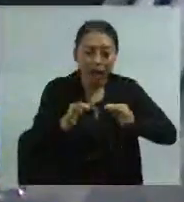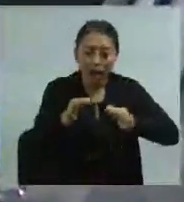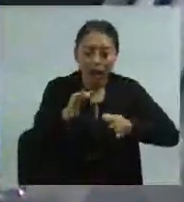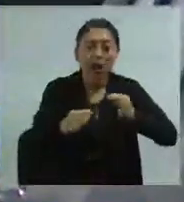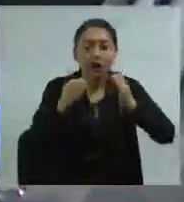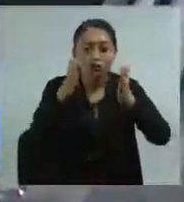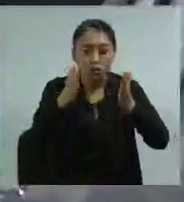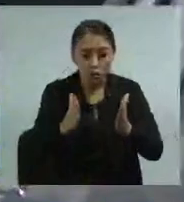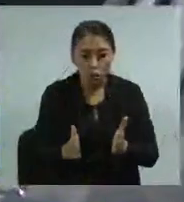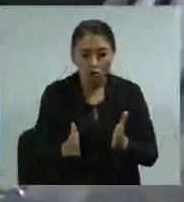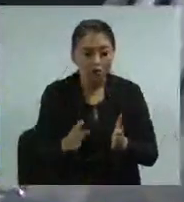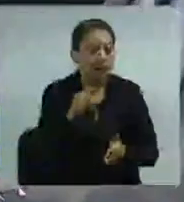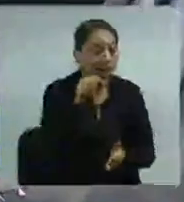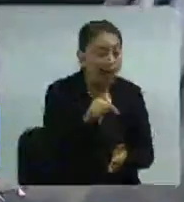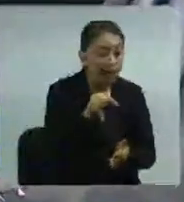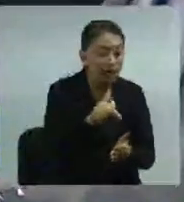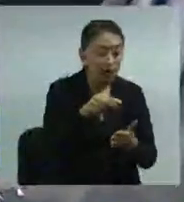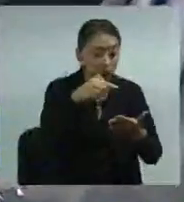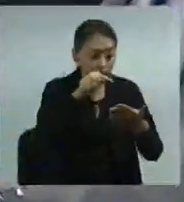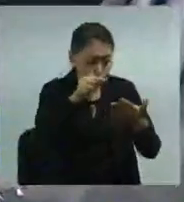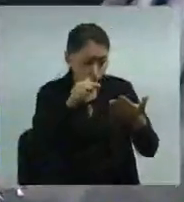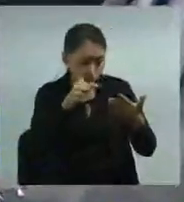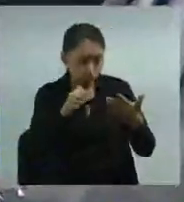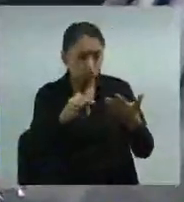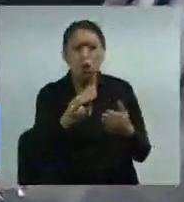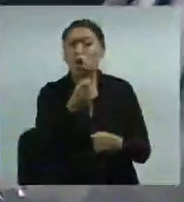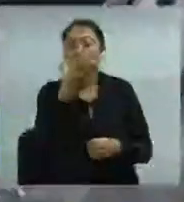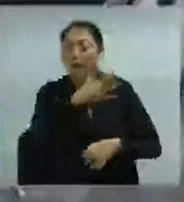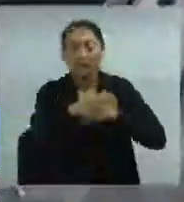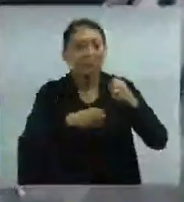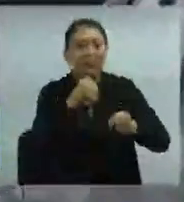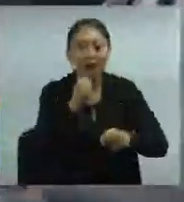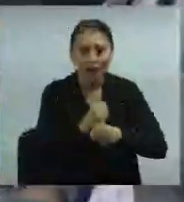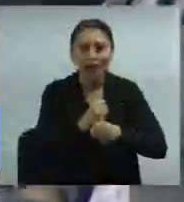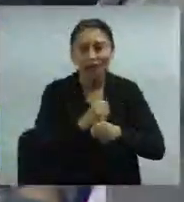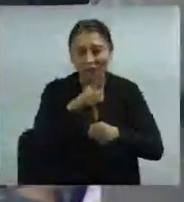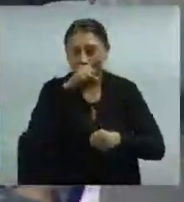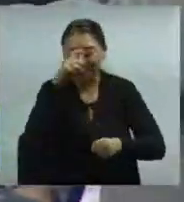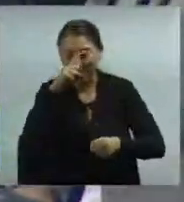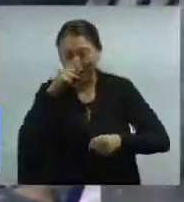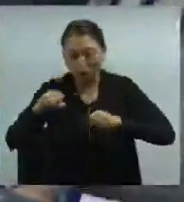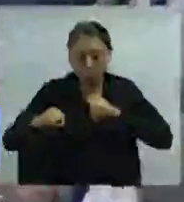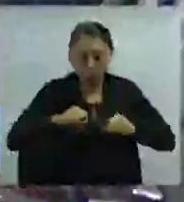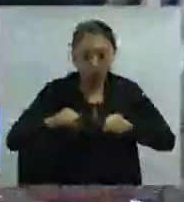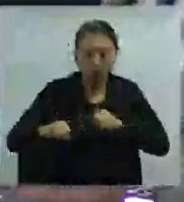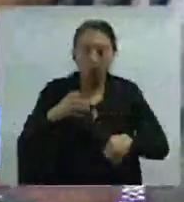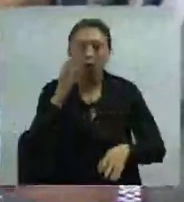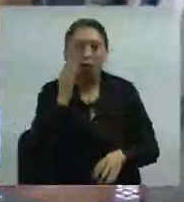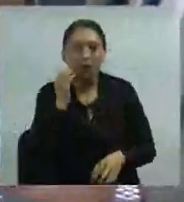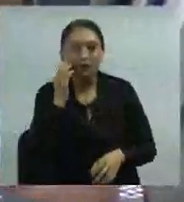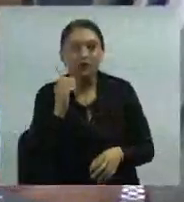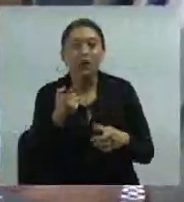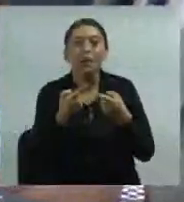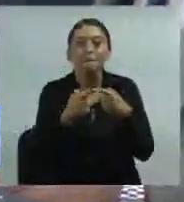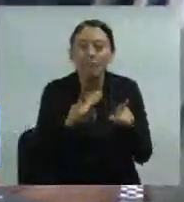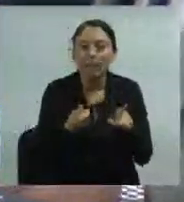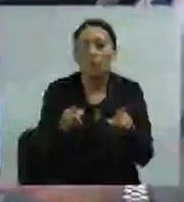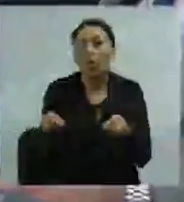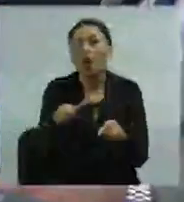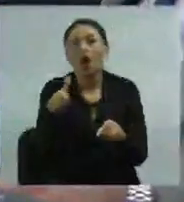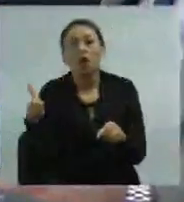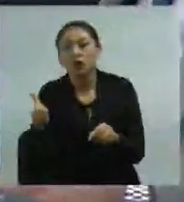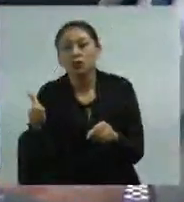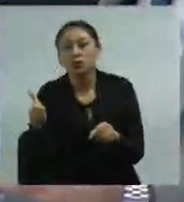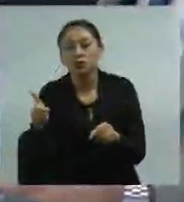a los jueces, ahí se les califica sus años de dependencia, el caso de los magistrados que tengan un periodo de hacerlo. Pero a los litigantes, eso no